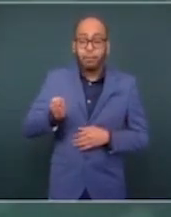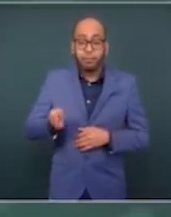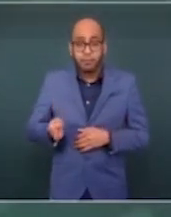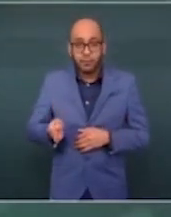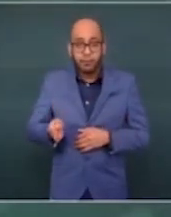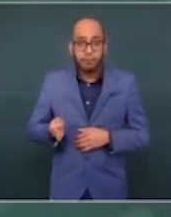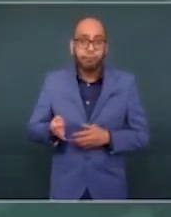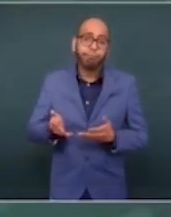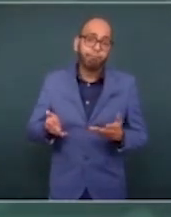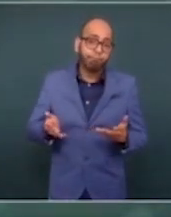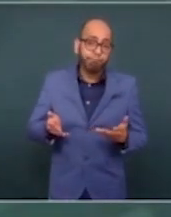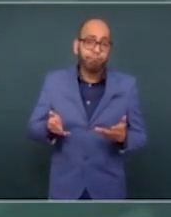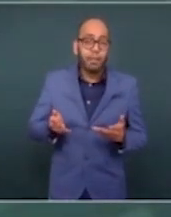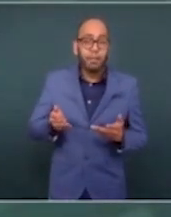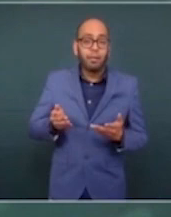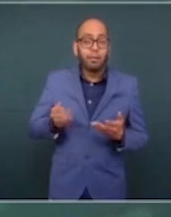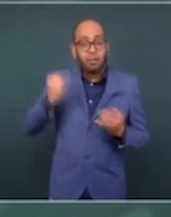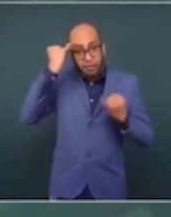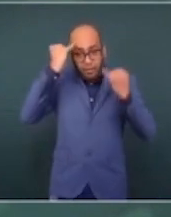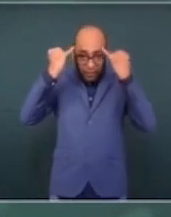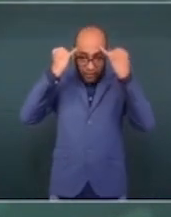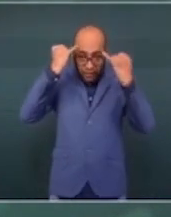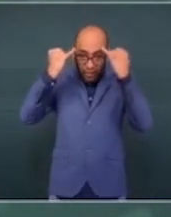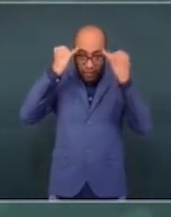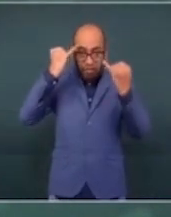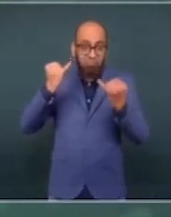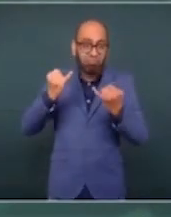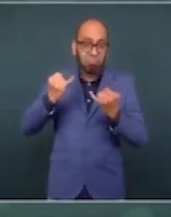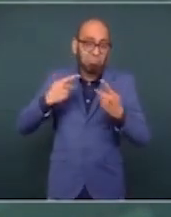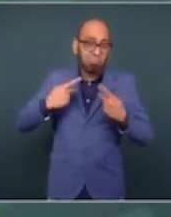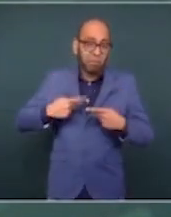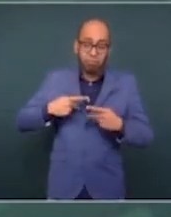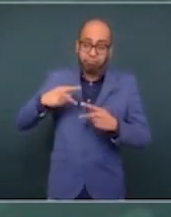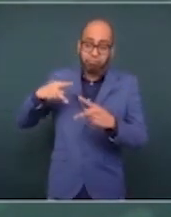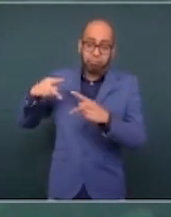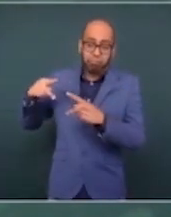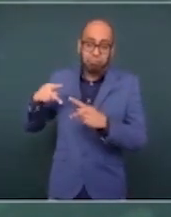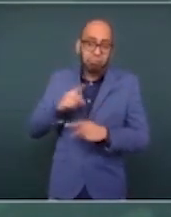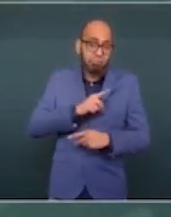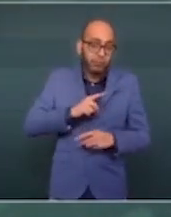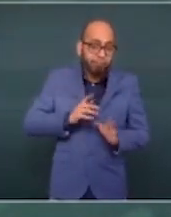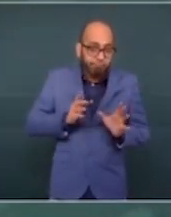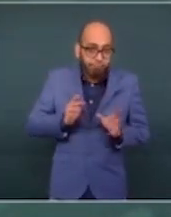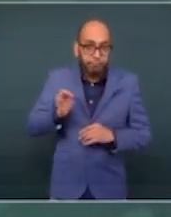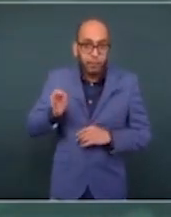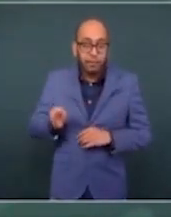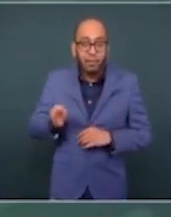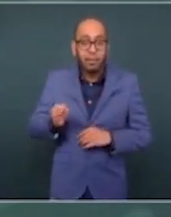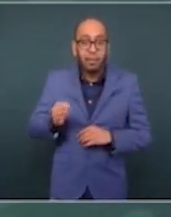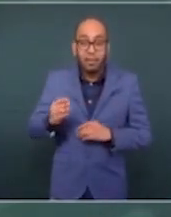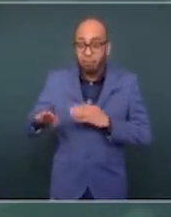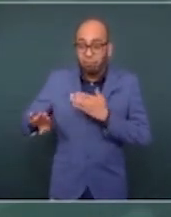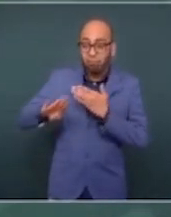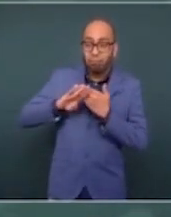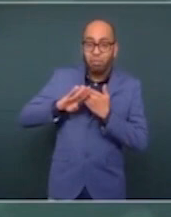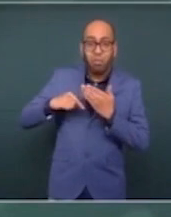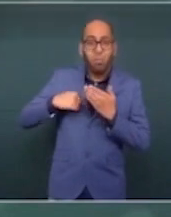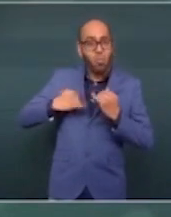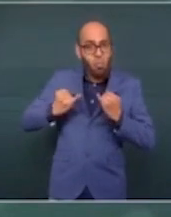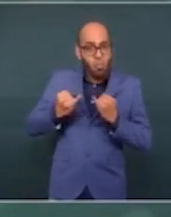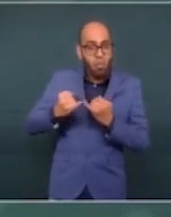estas actitudes, nada más no caer en provocaciones. La